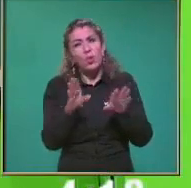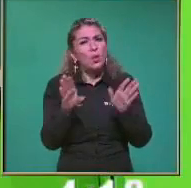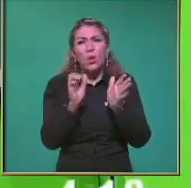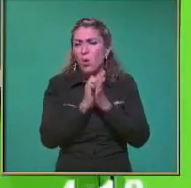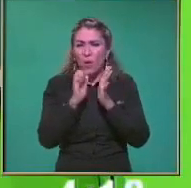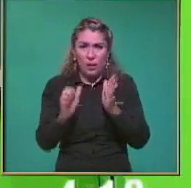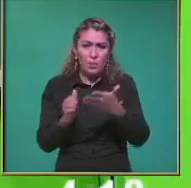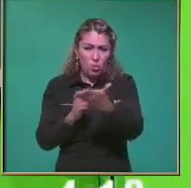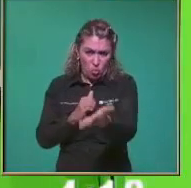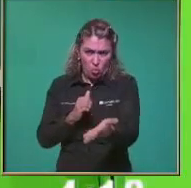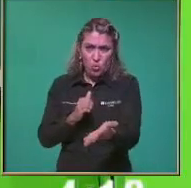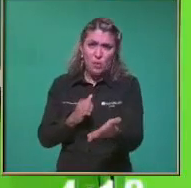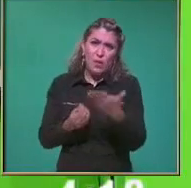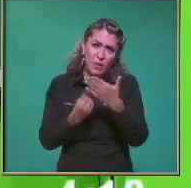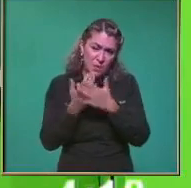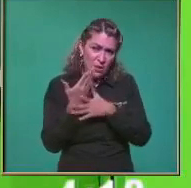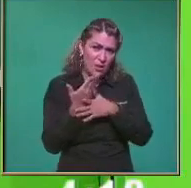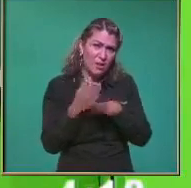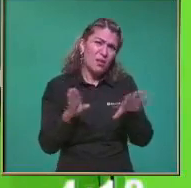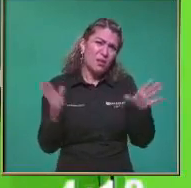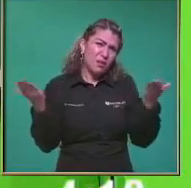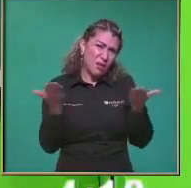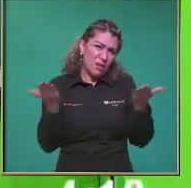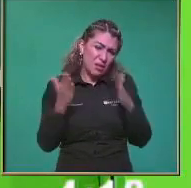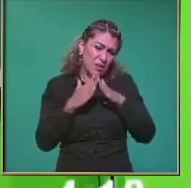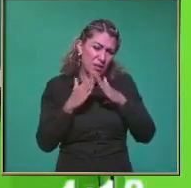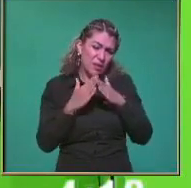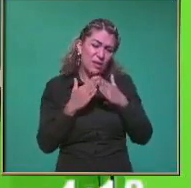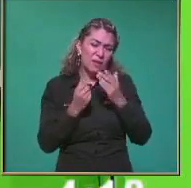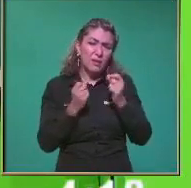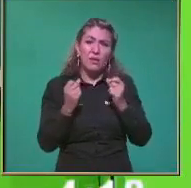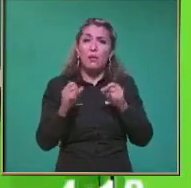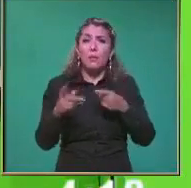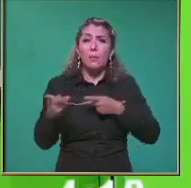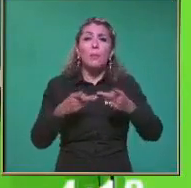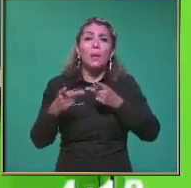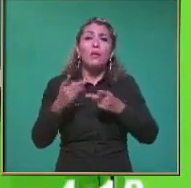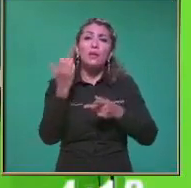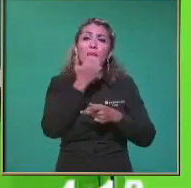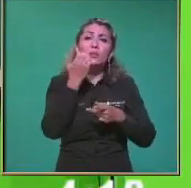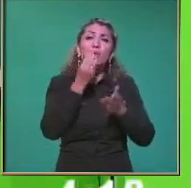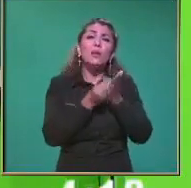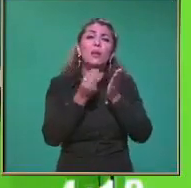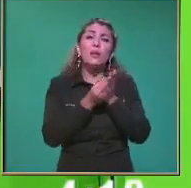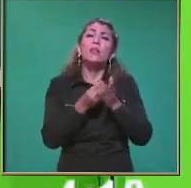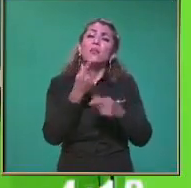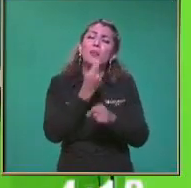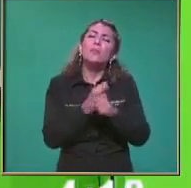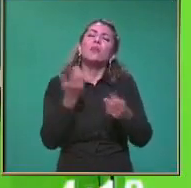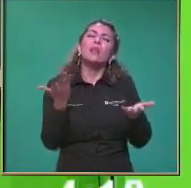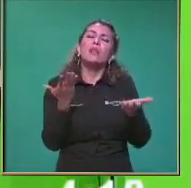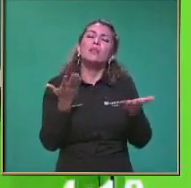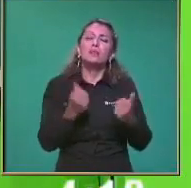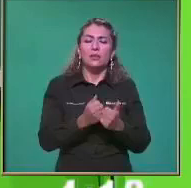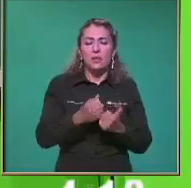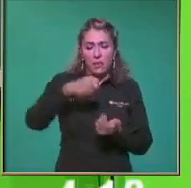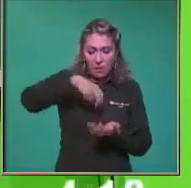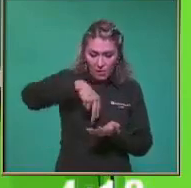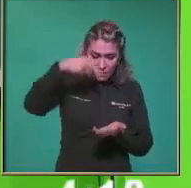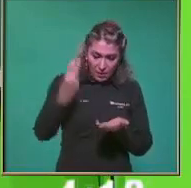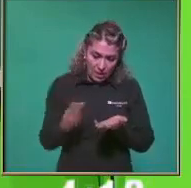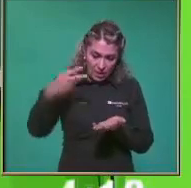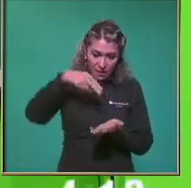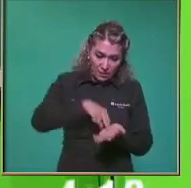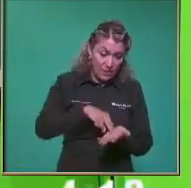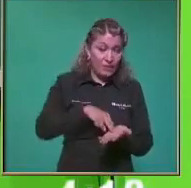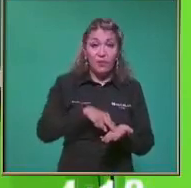prepararse para la escuela? Algunos me van a decir, ah, pues me levanto y voy a desayunar. Pero